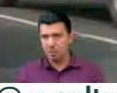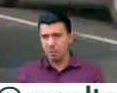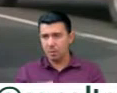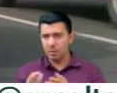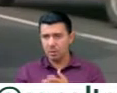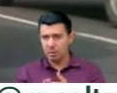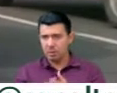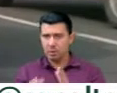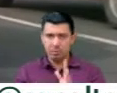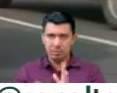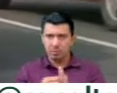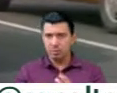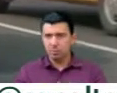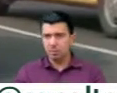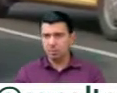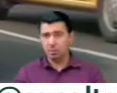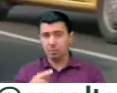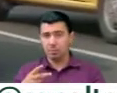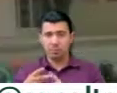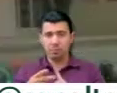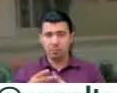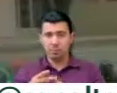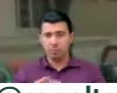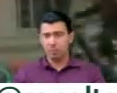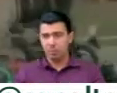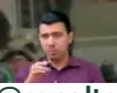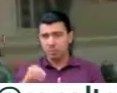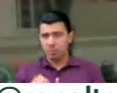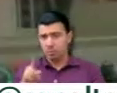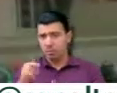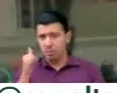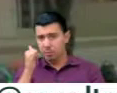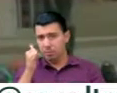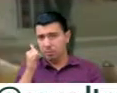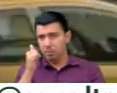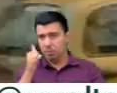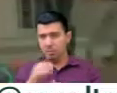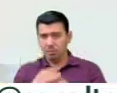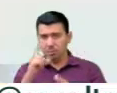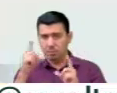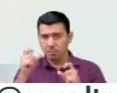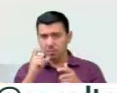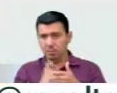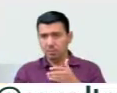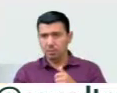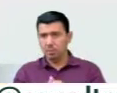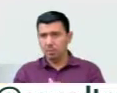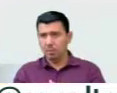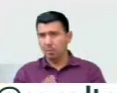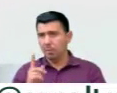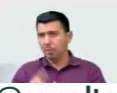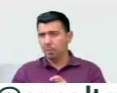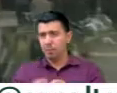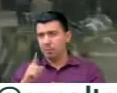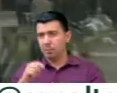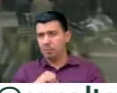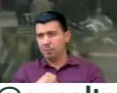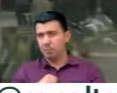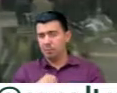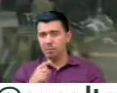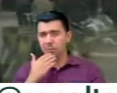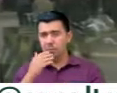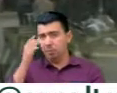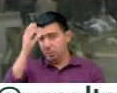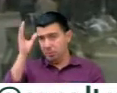implementación. Segundo, para implementar o ubicar una cámara de fotomultas, solo se podrá hacer con un concepto de la Agencia